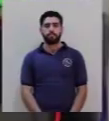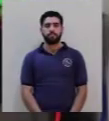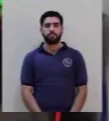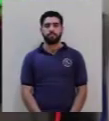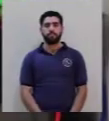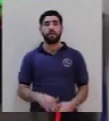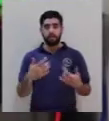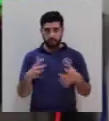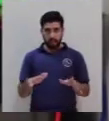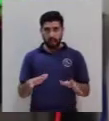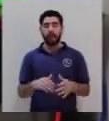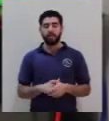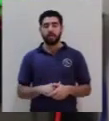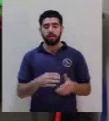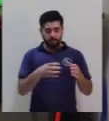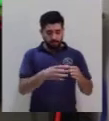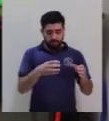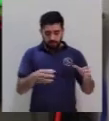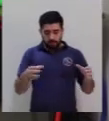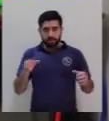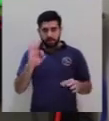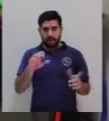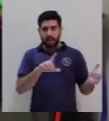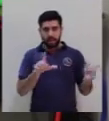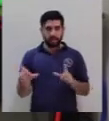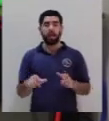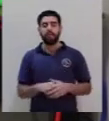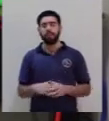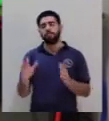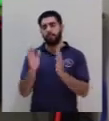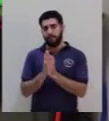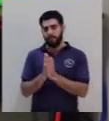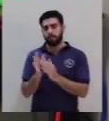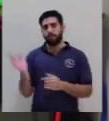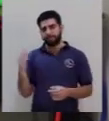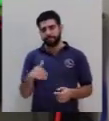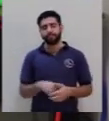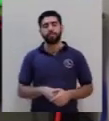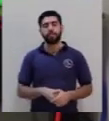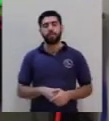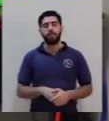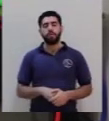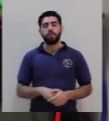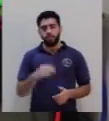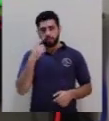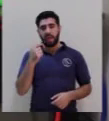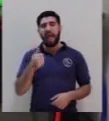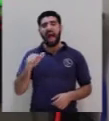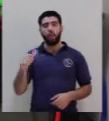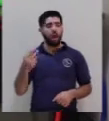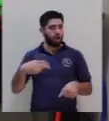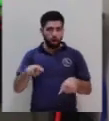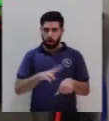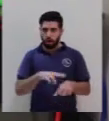Muy bien, entonces ahora ya tenemos los tres. Ajá. ¿Me vas a hacer favor? En este caso, este es agua.